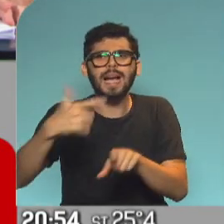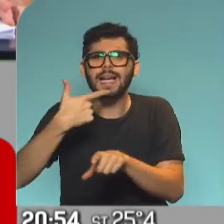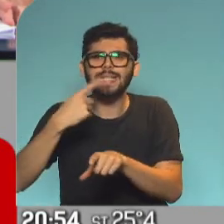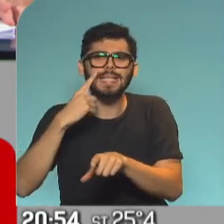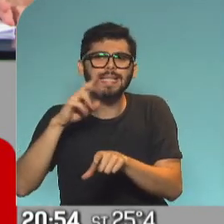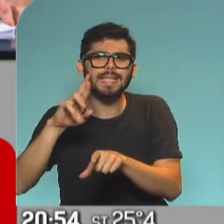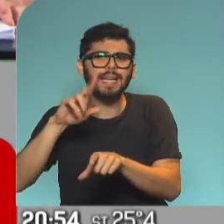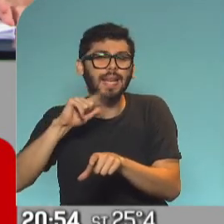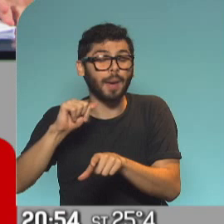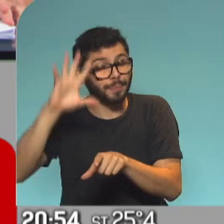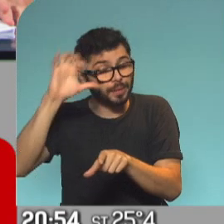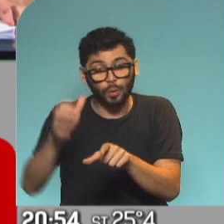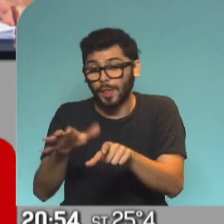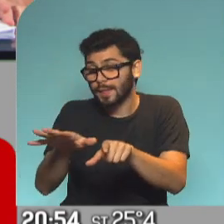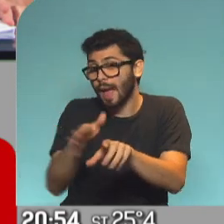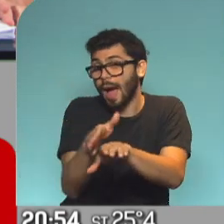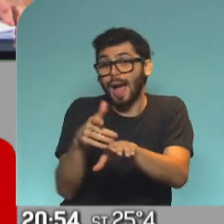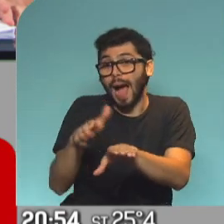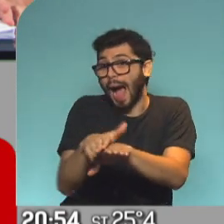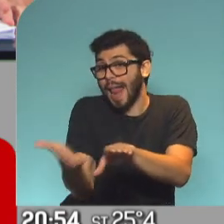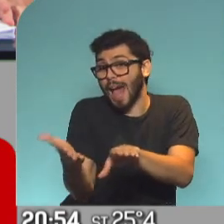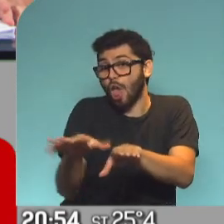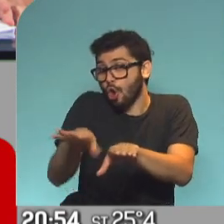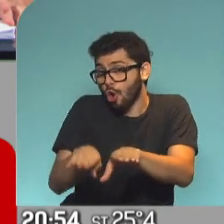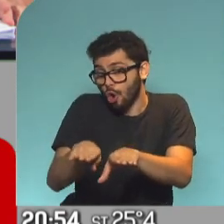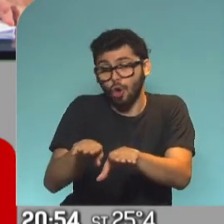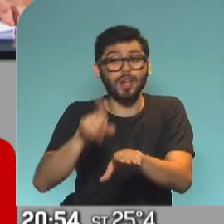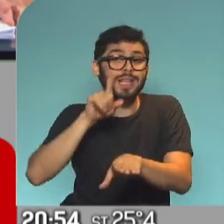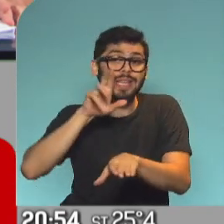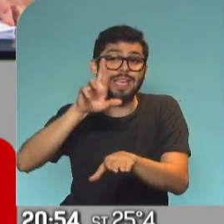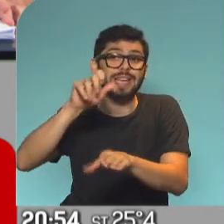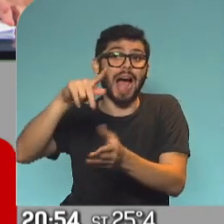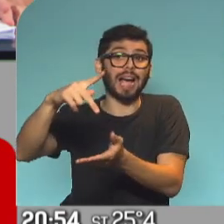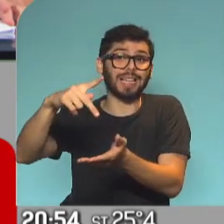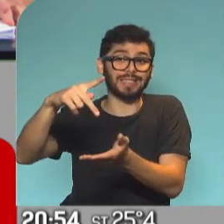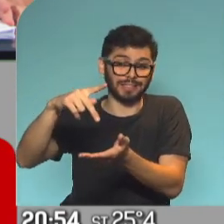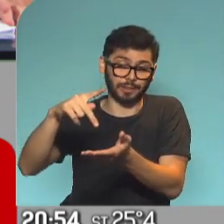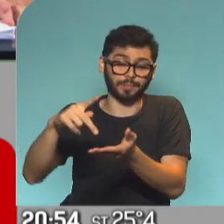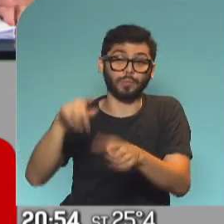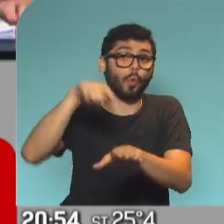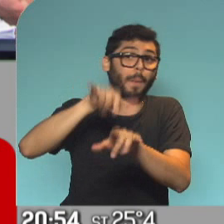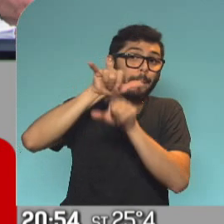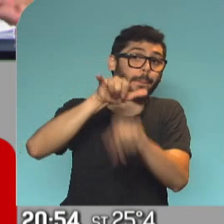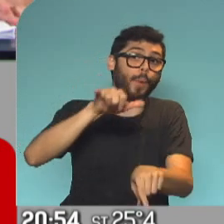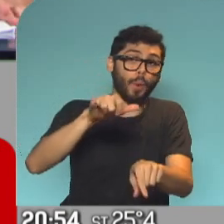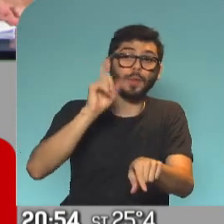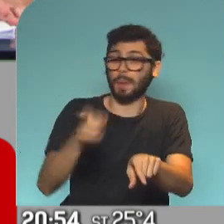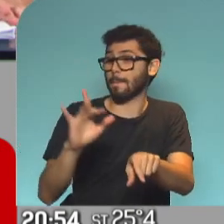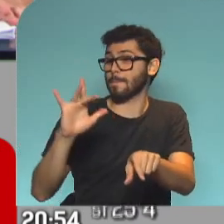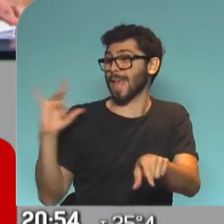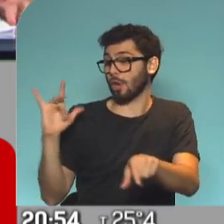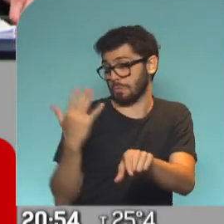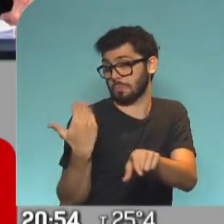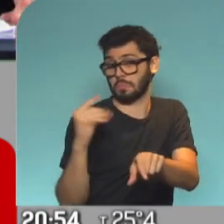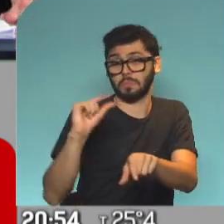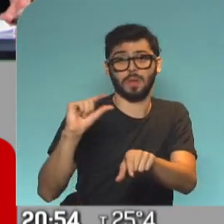Siria comparten una frontera de más de 6.000 kilómetros, pero el miércoles pasado, hace días no más, sucedió